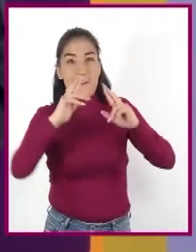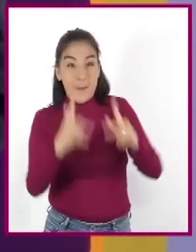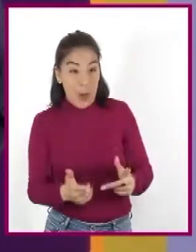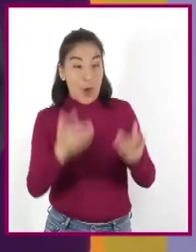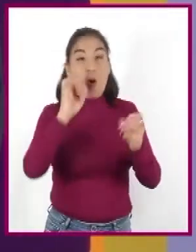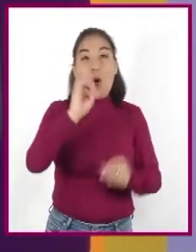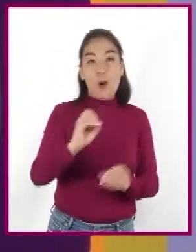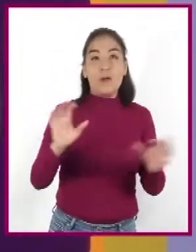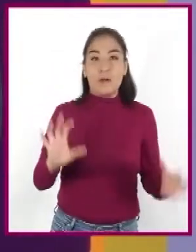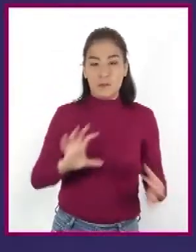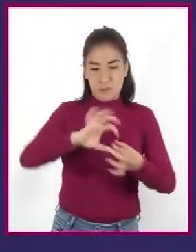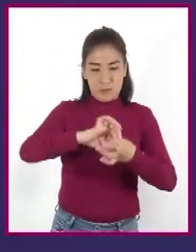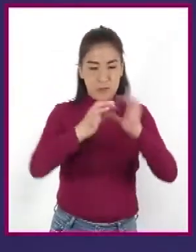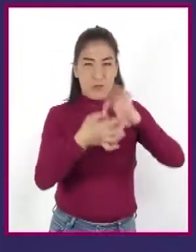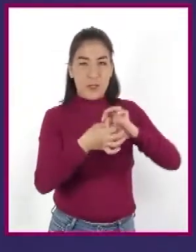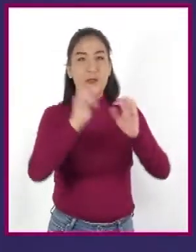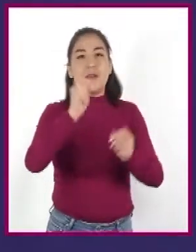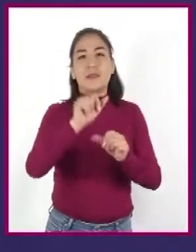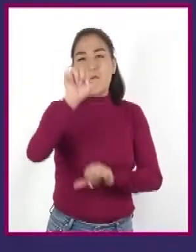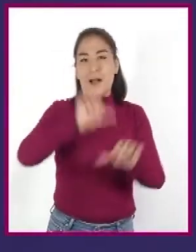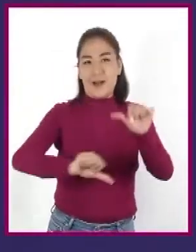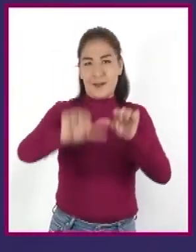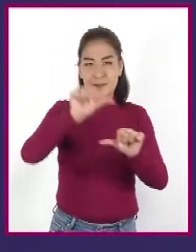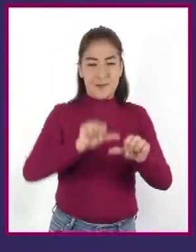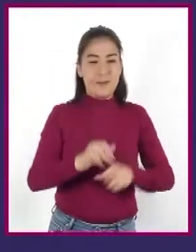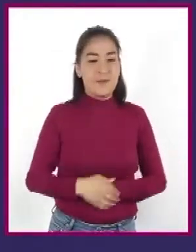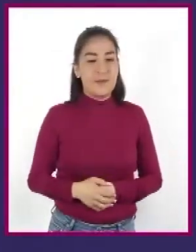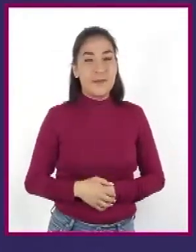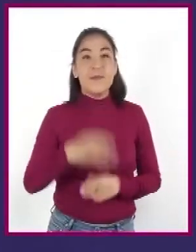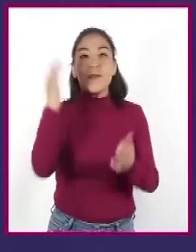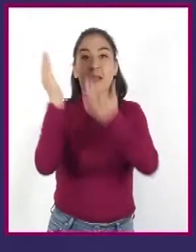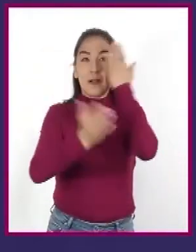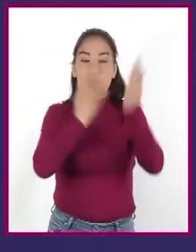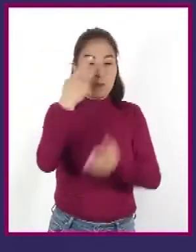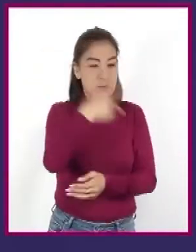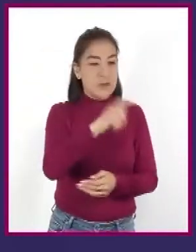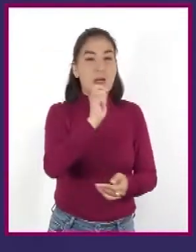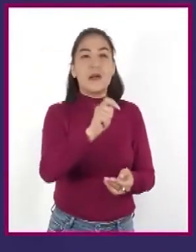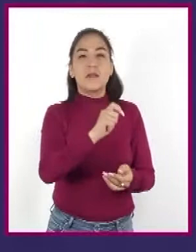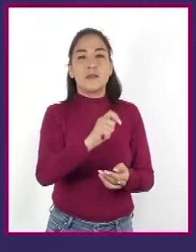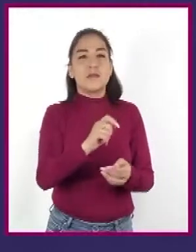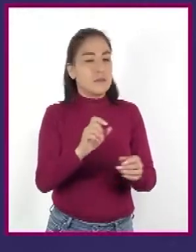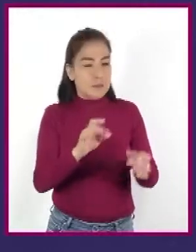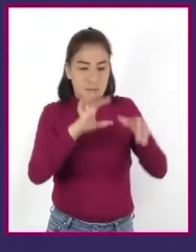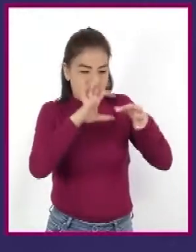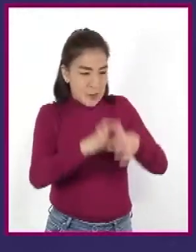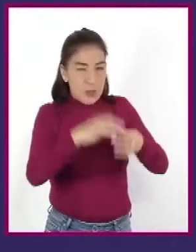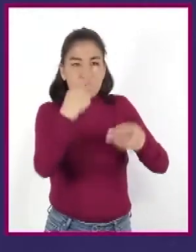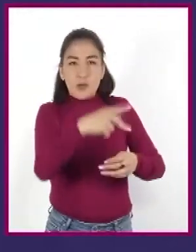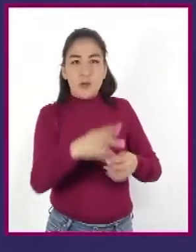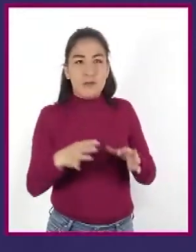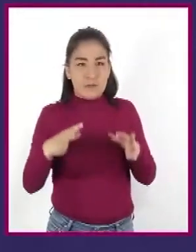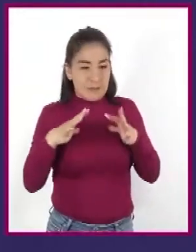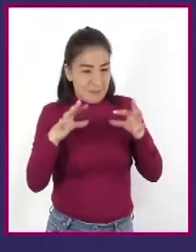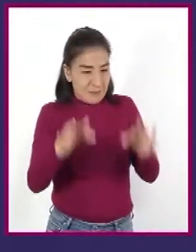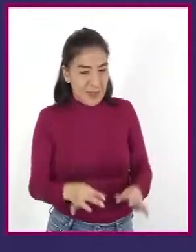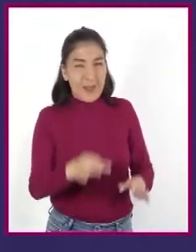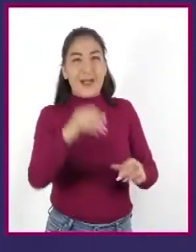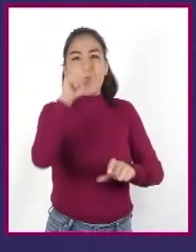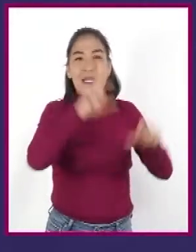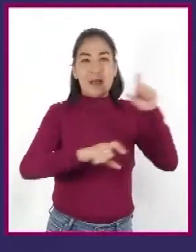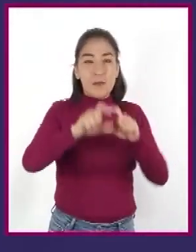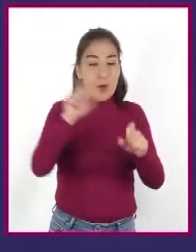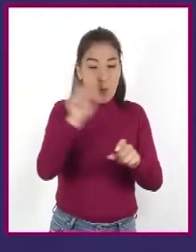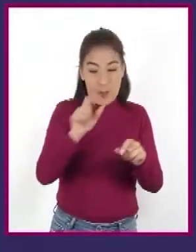los átomos. El estudio de las reacciones es el corazón de la química. Al ocurrir una reacción, se